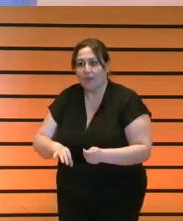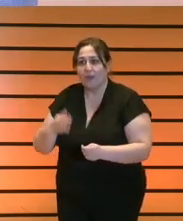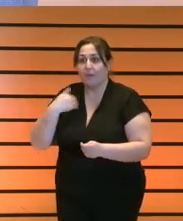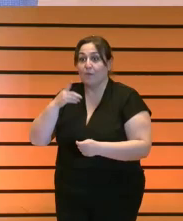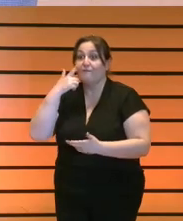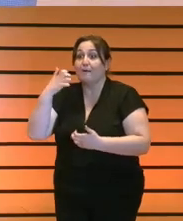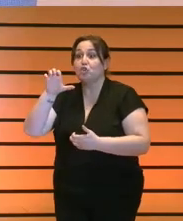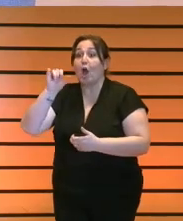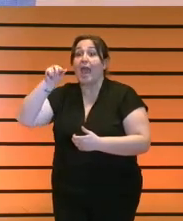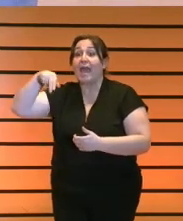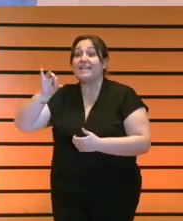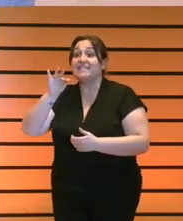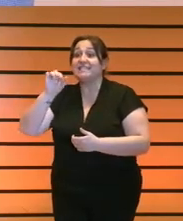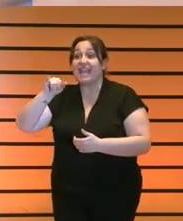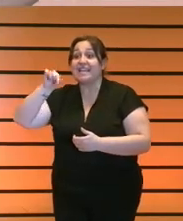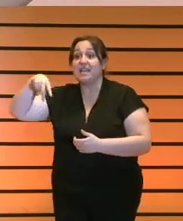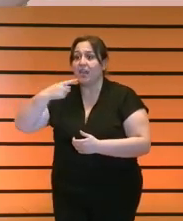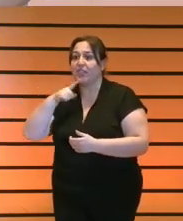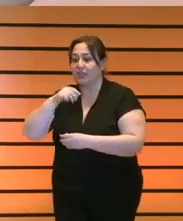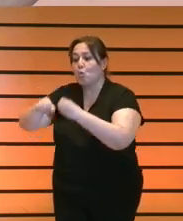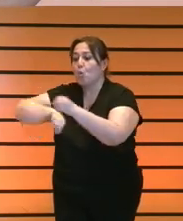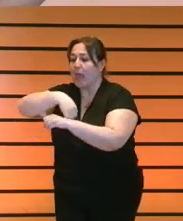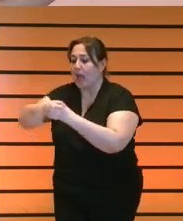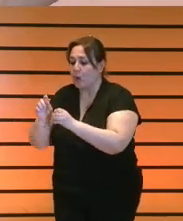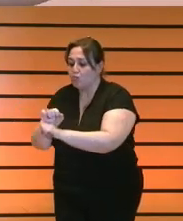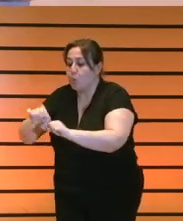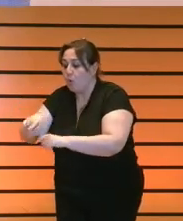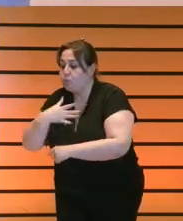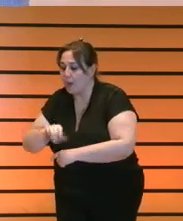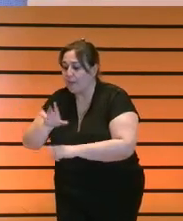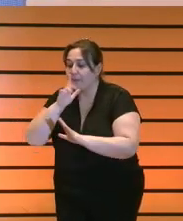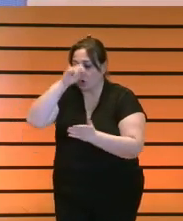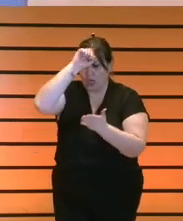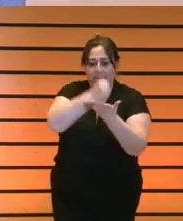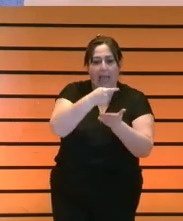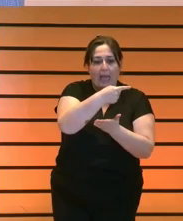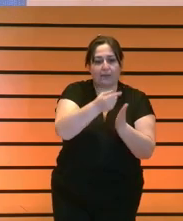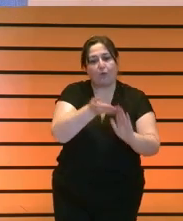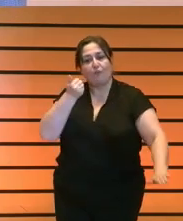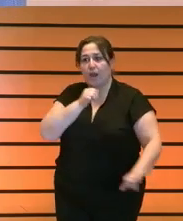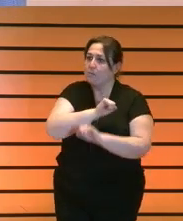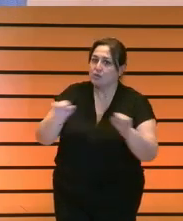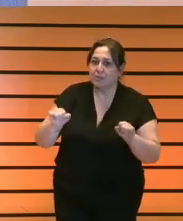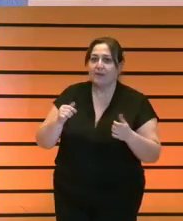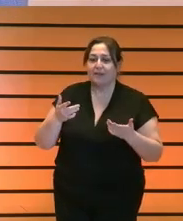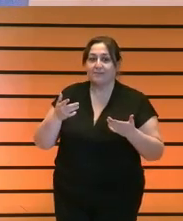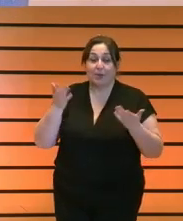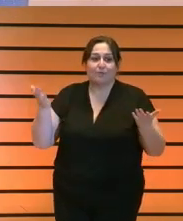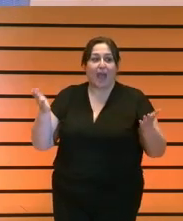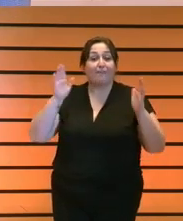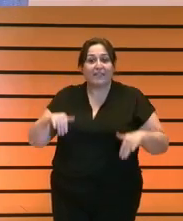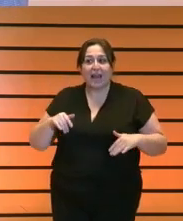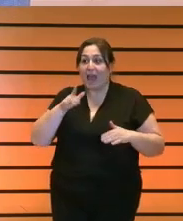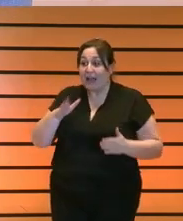desintegrar un prejuicio. Bueno, tenemos nuestras limitaciones, ¿no? Pero lo que nos ha traído hasta aquí es eso, el ser capaces